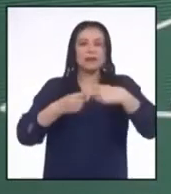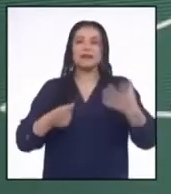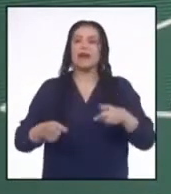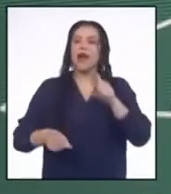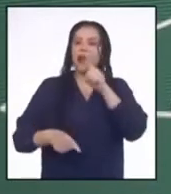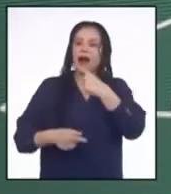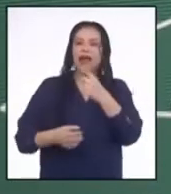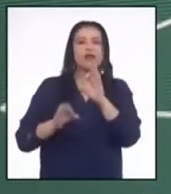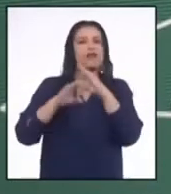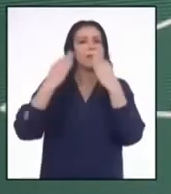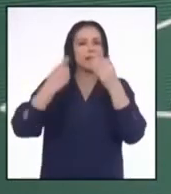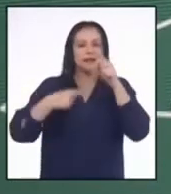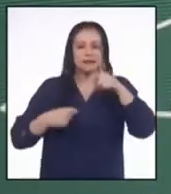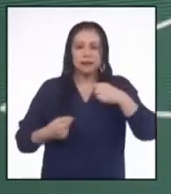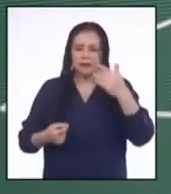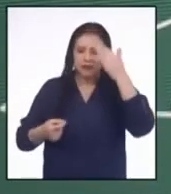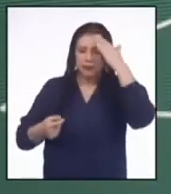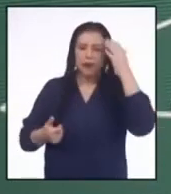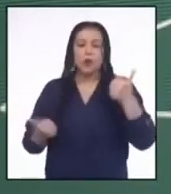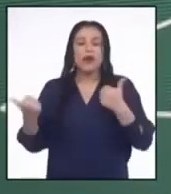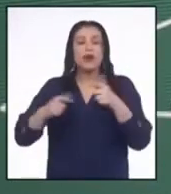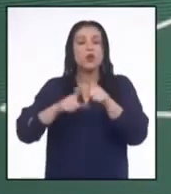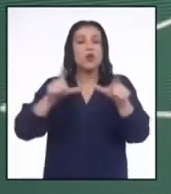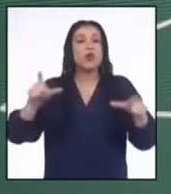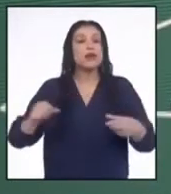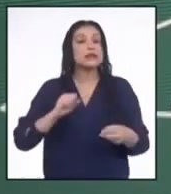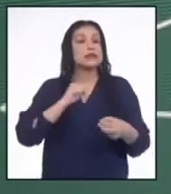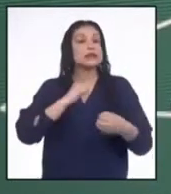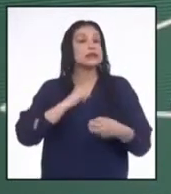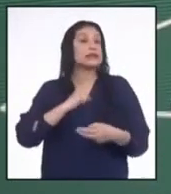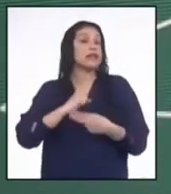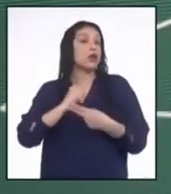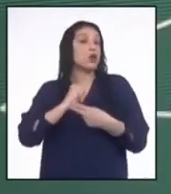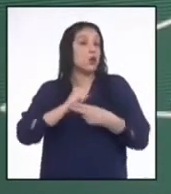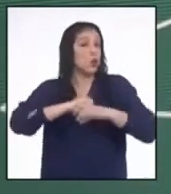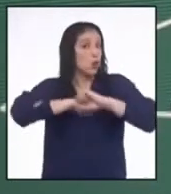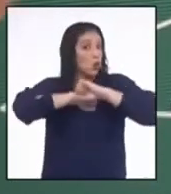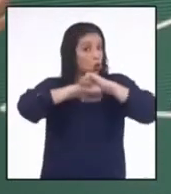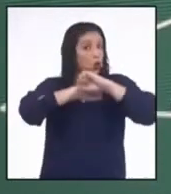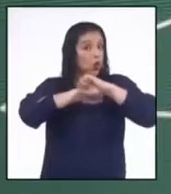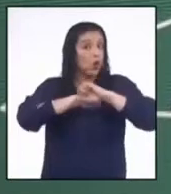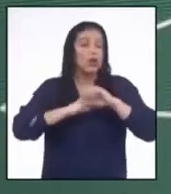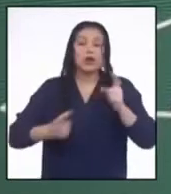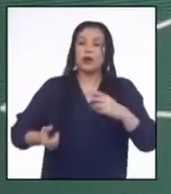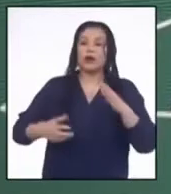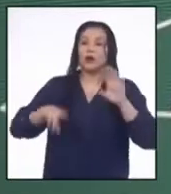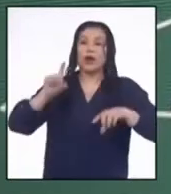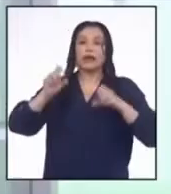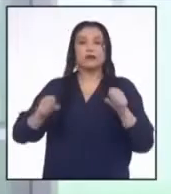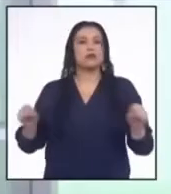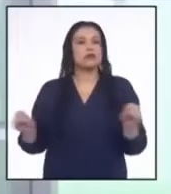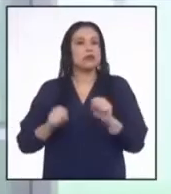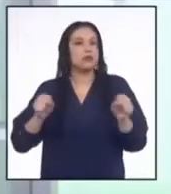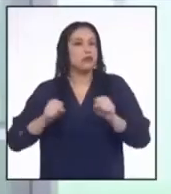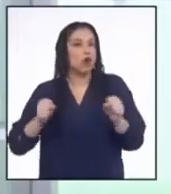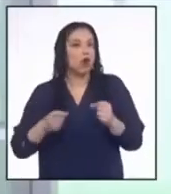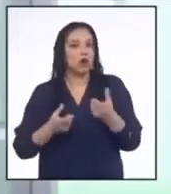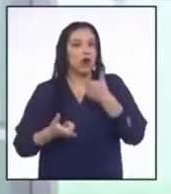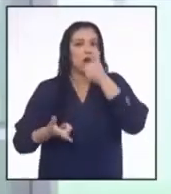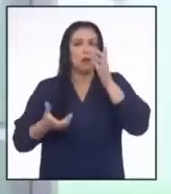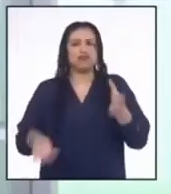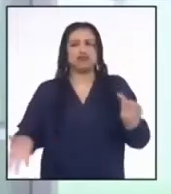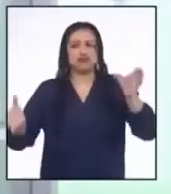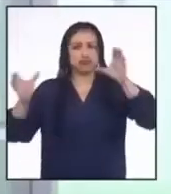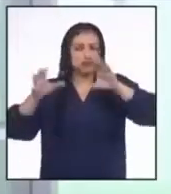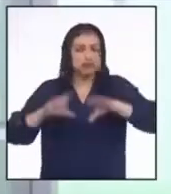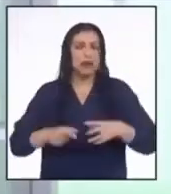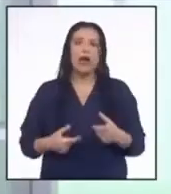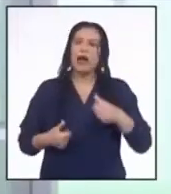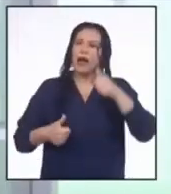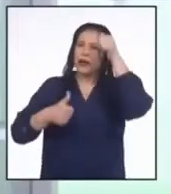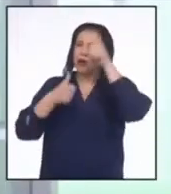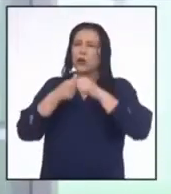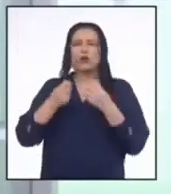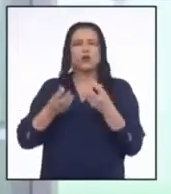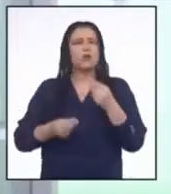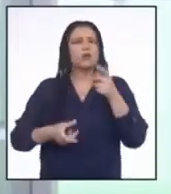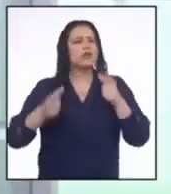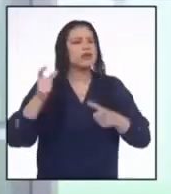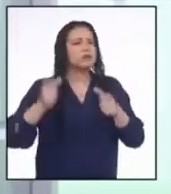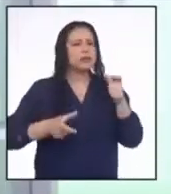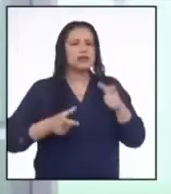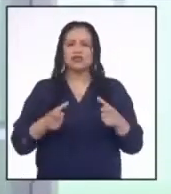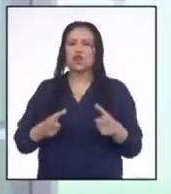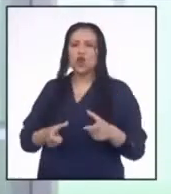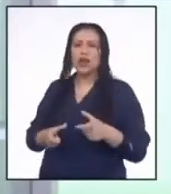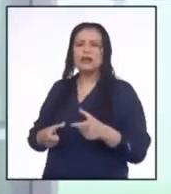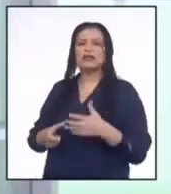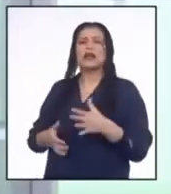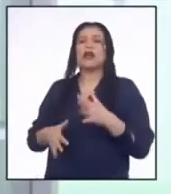sus casas y la forma de actuar apenas sucede un suceso natural. Me encantó su organización. Recuerdo que algunos estaban preocupados de que